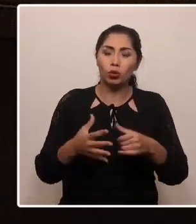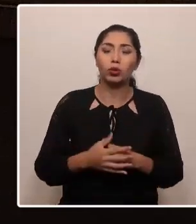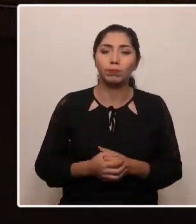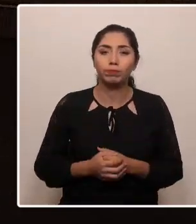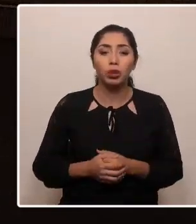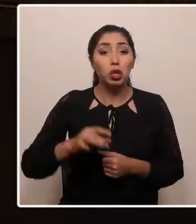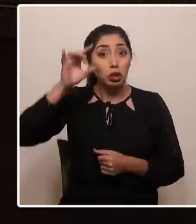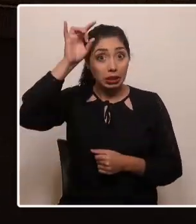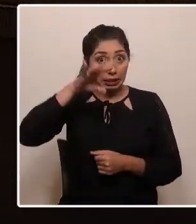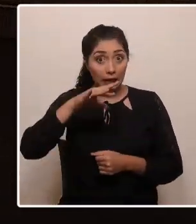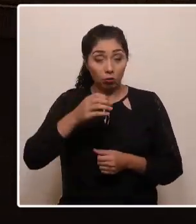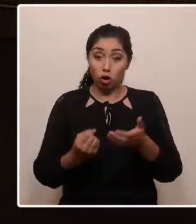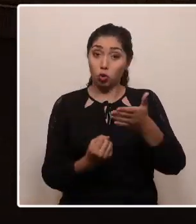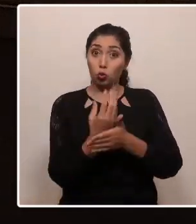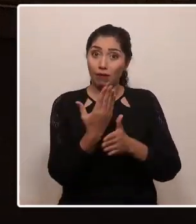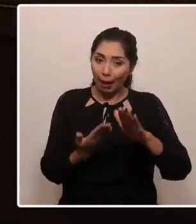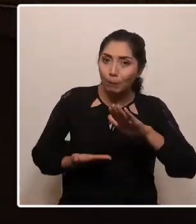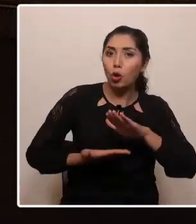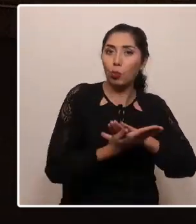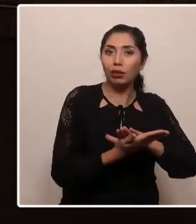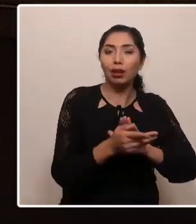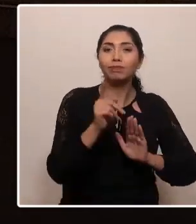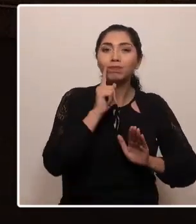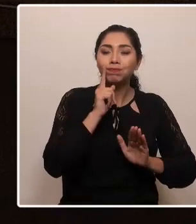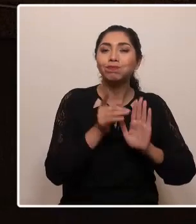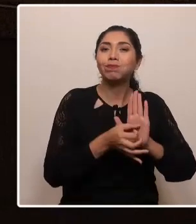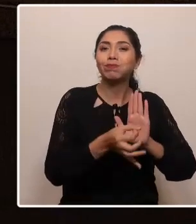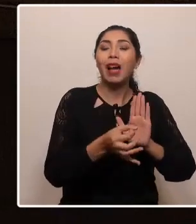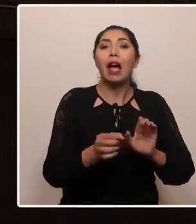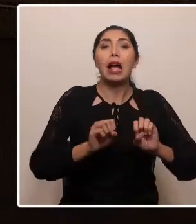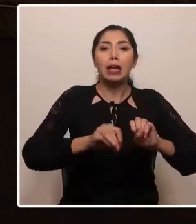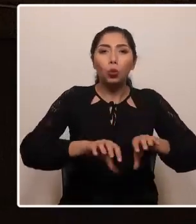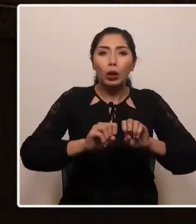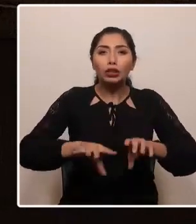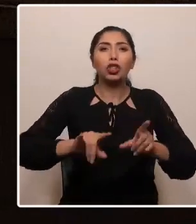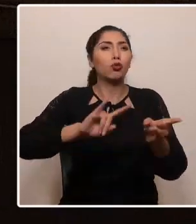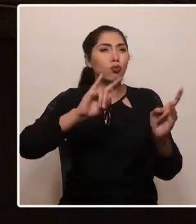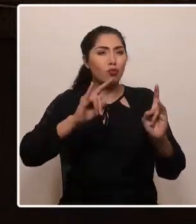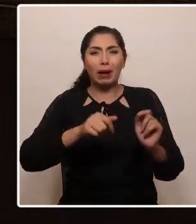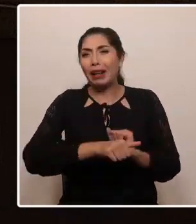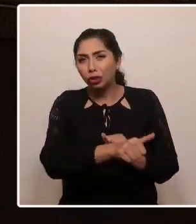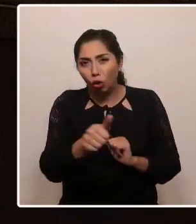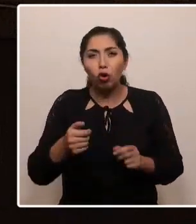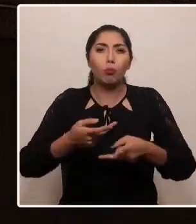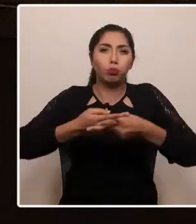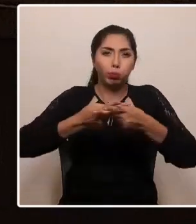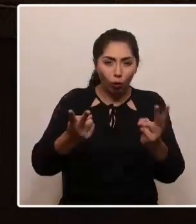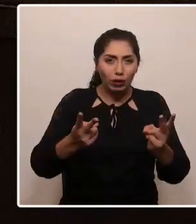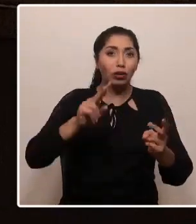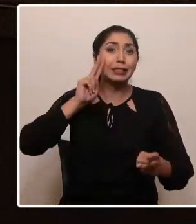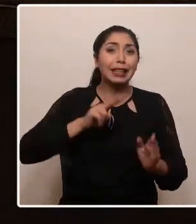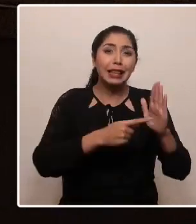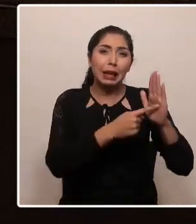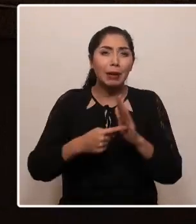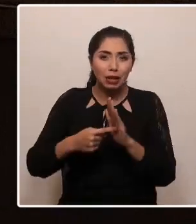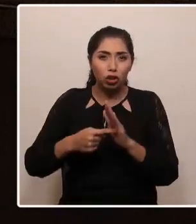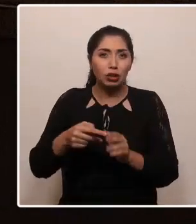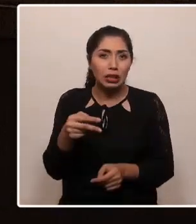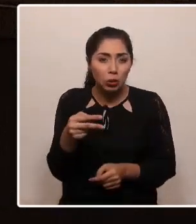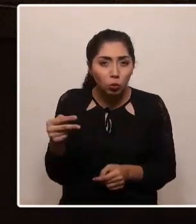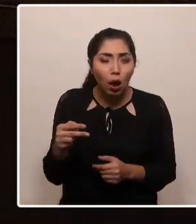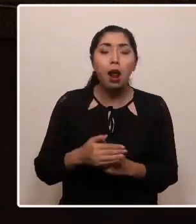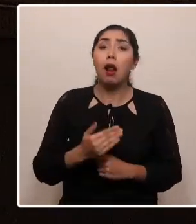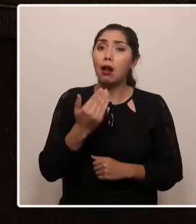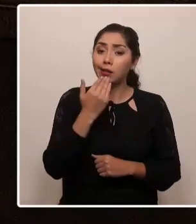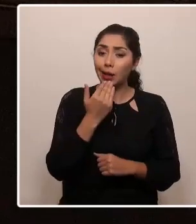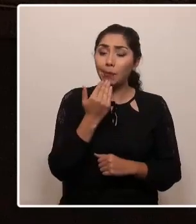nueva propuesta hablará de una educación universal, gratuita, pública, integral, emancipatoria, no sexista, pero por sobre todo que está a la